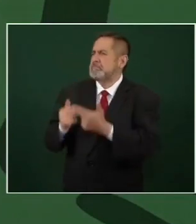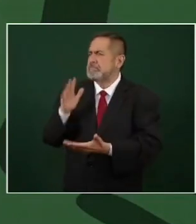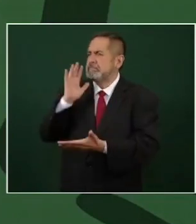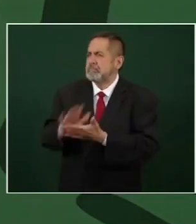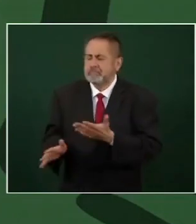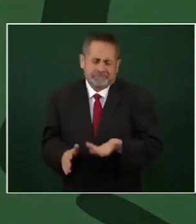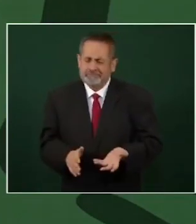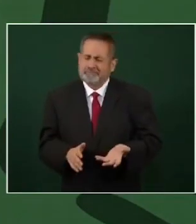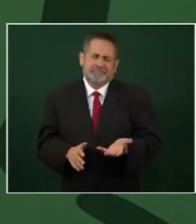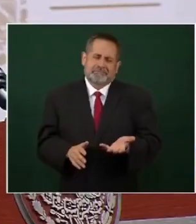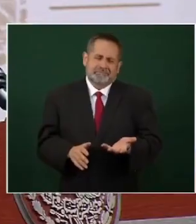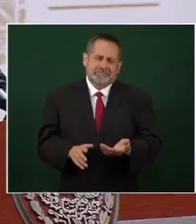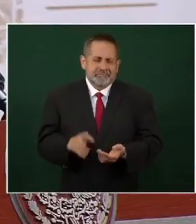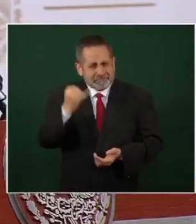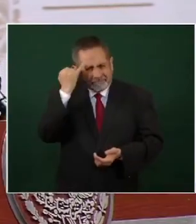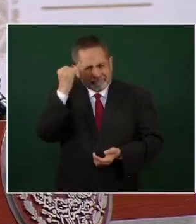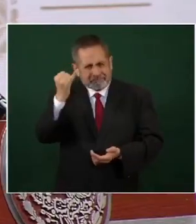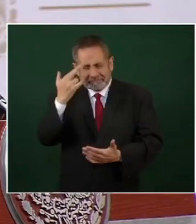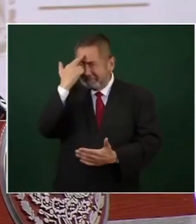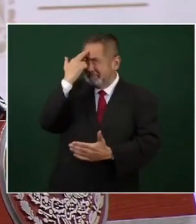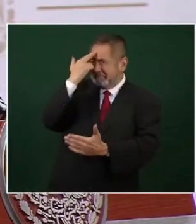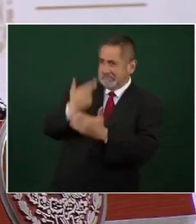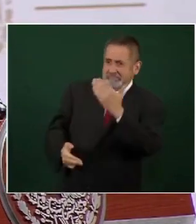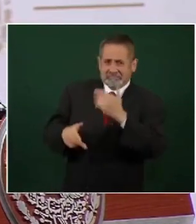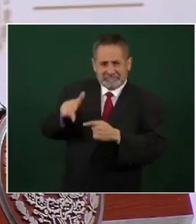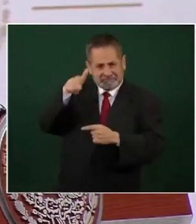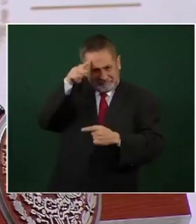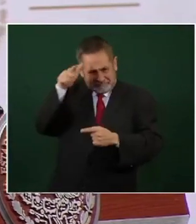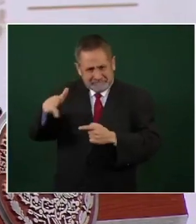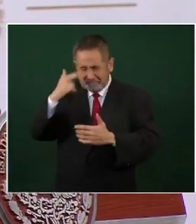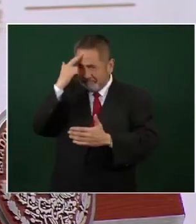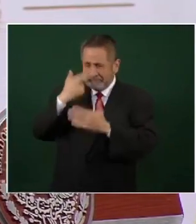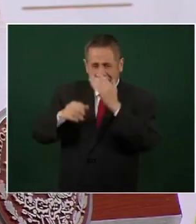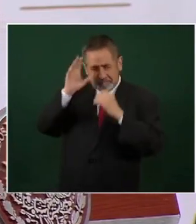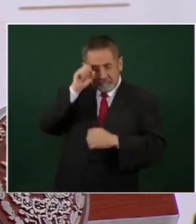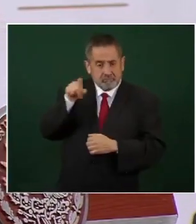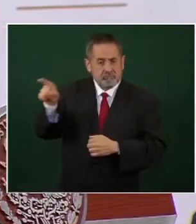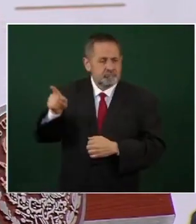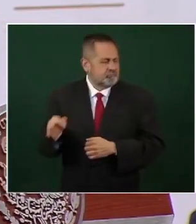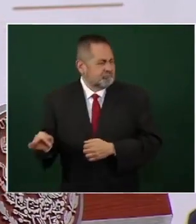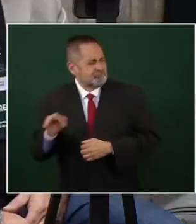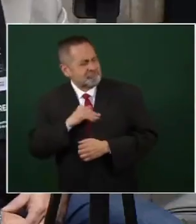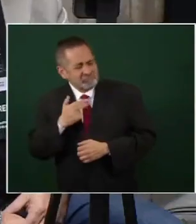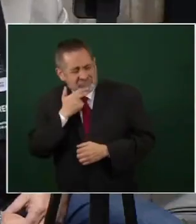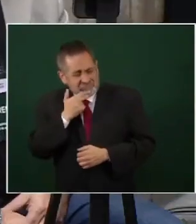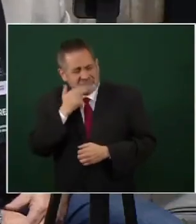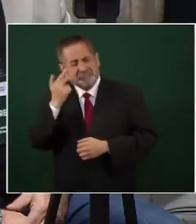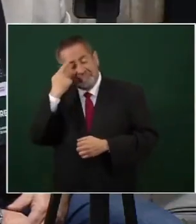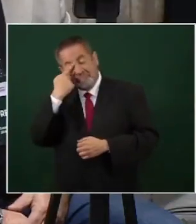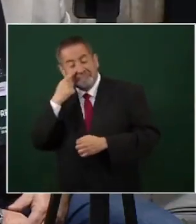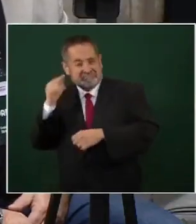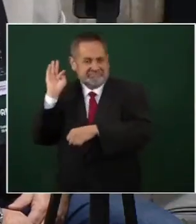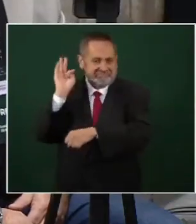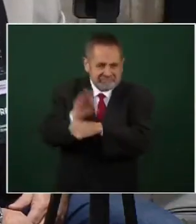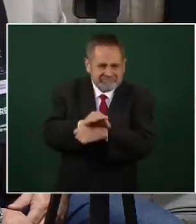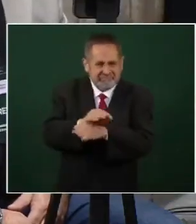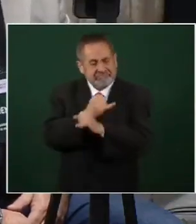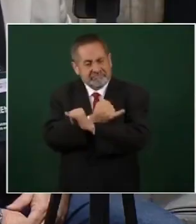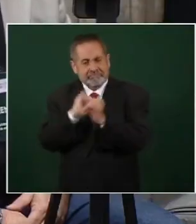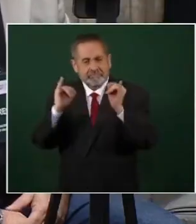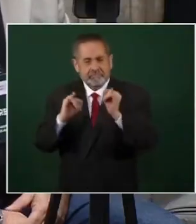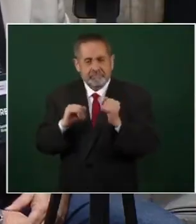faltar el respeto a Hidalgo, a Morelos, que dieron la vida por nuestra